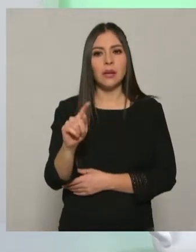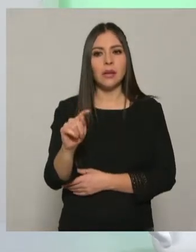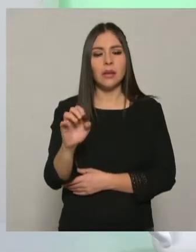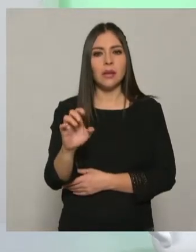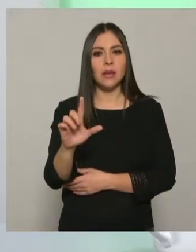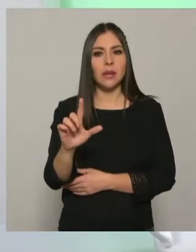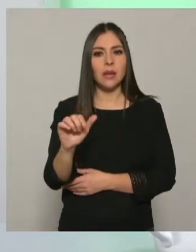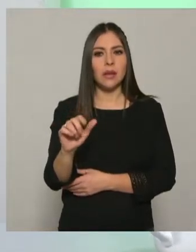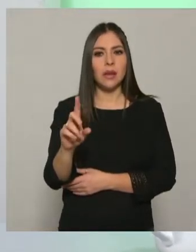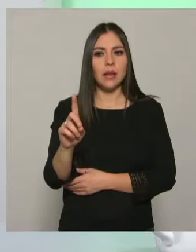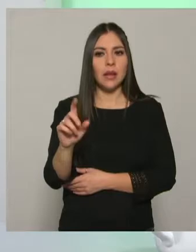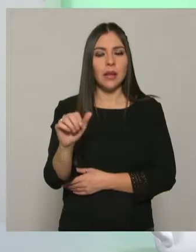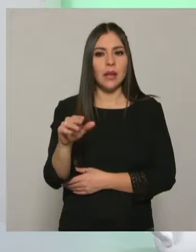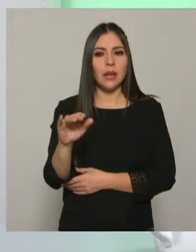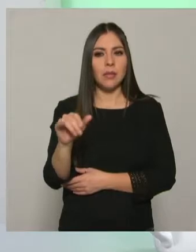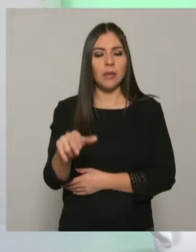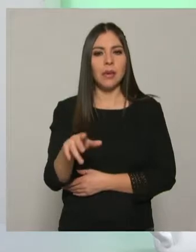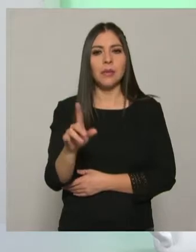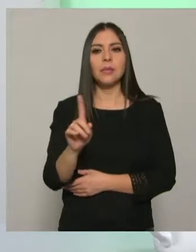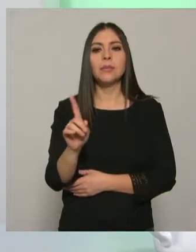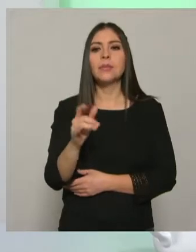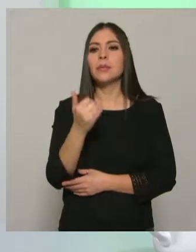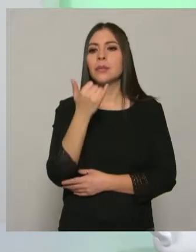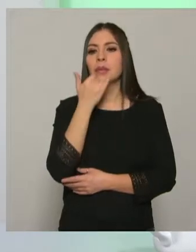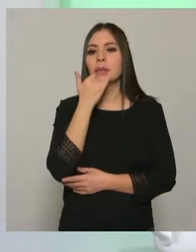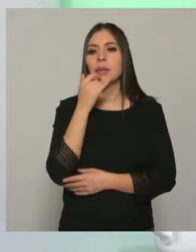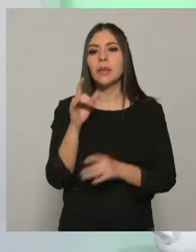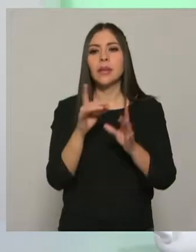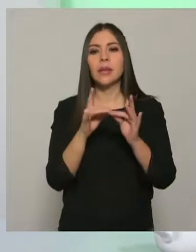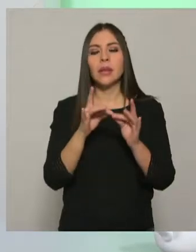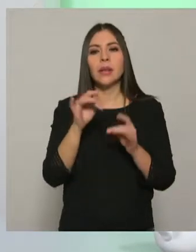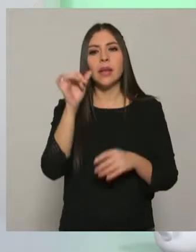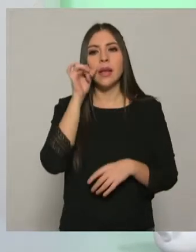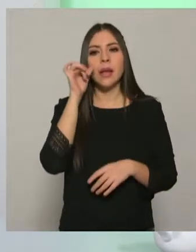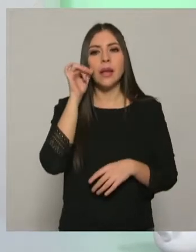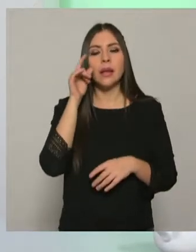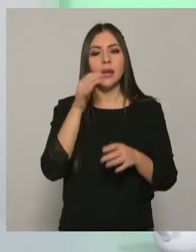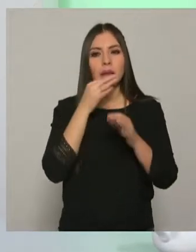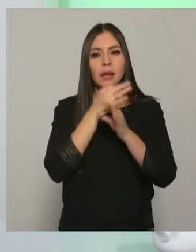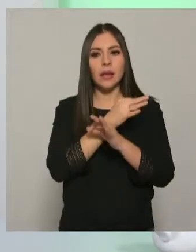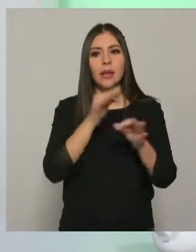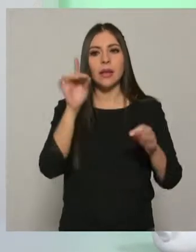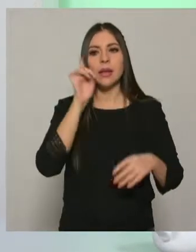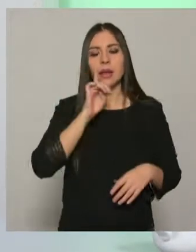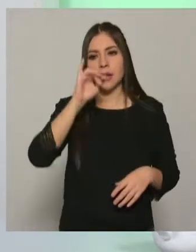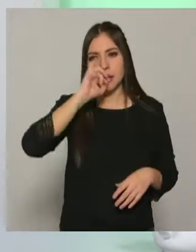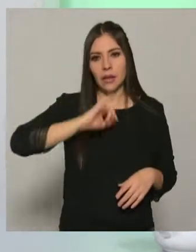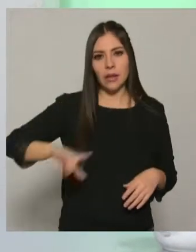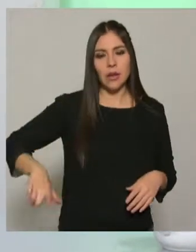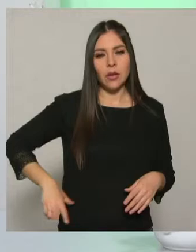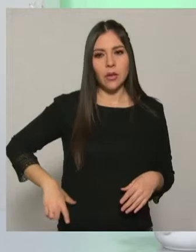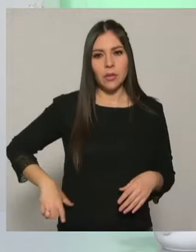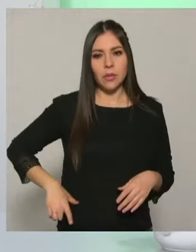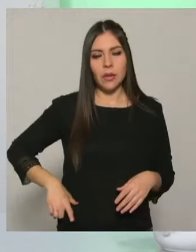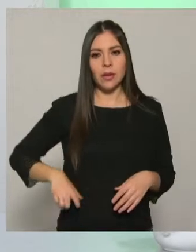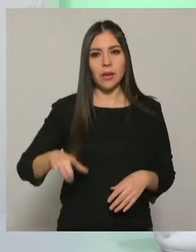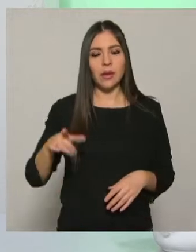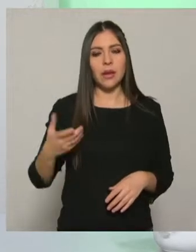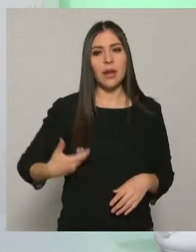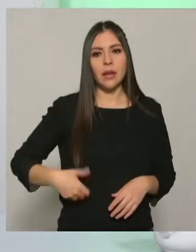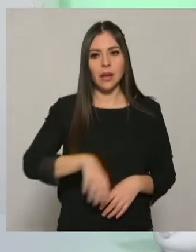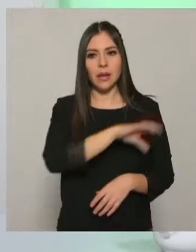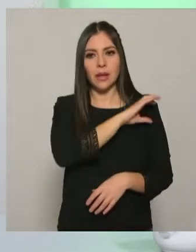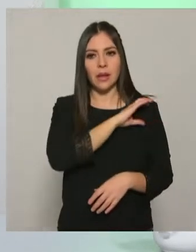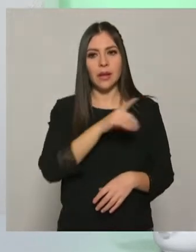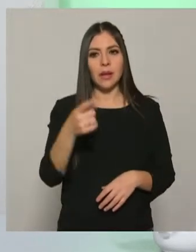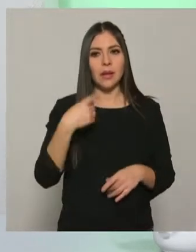Contigo queremos hablar el anuncio que hiciste ayer. Exactamente. Con la jefa de gobierno, Claudia Sheinbaum. Así es.